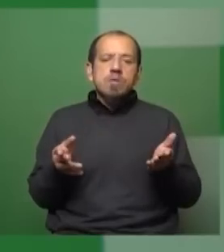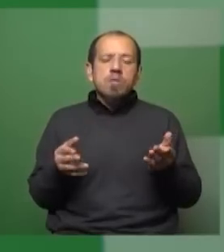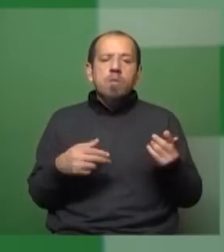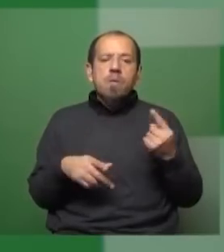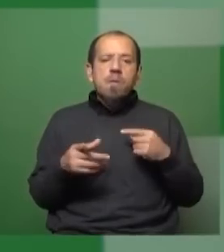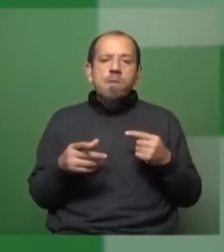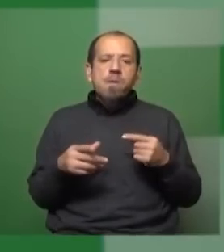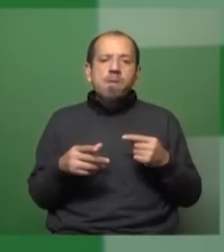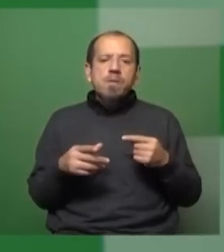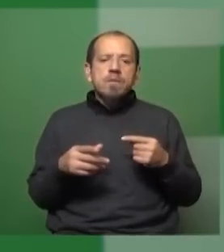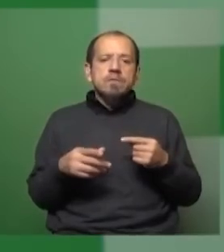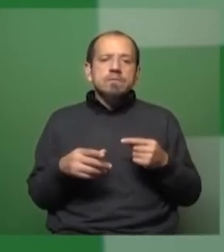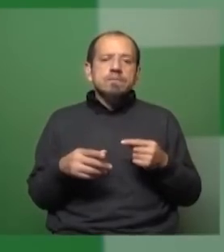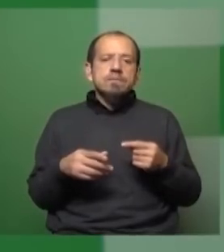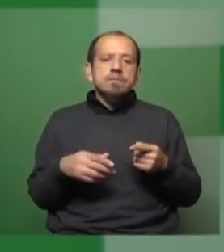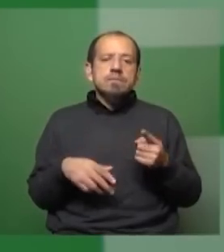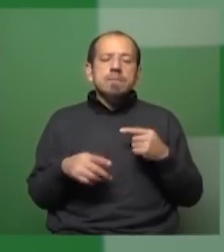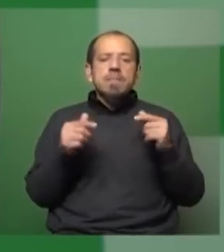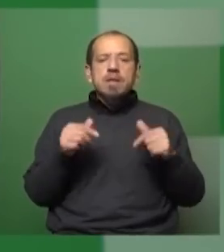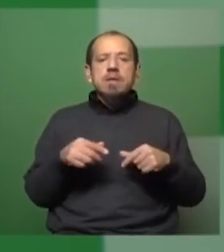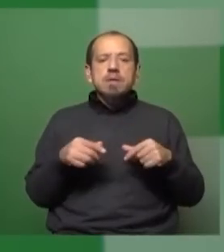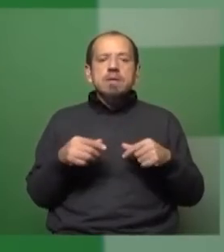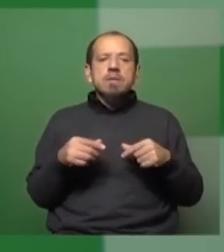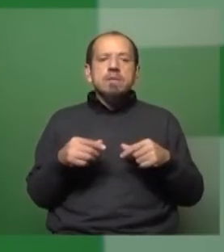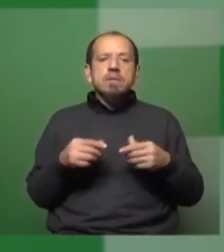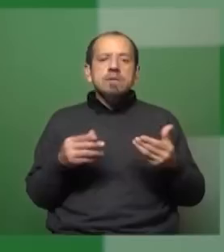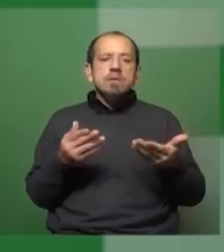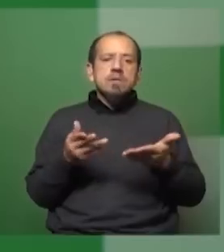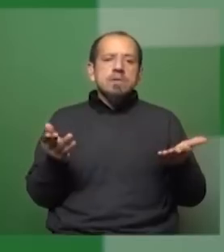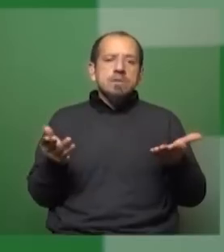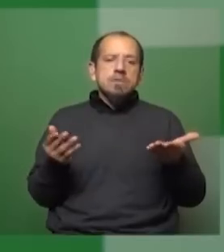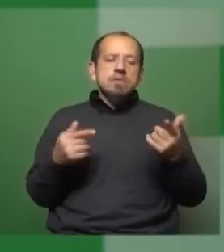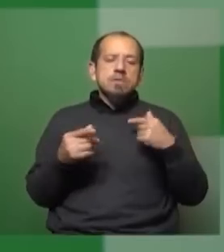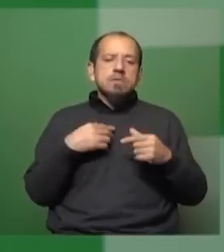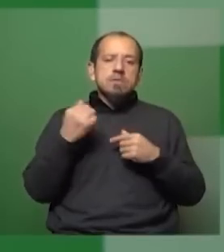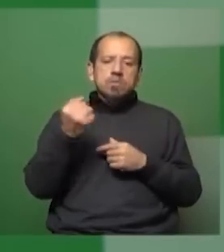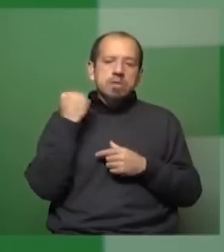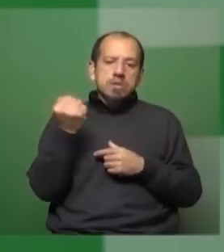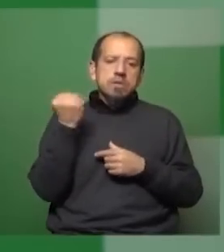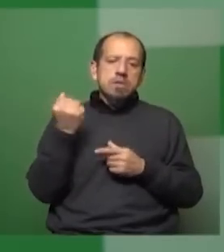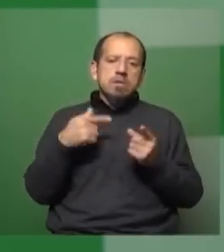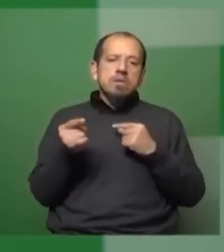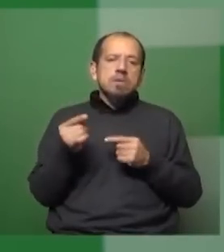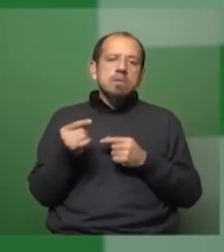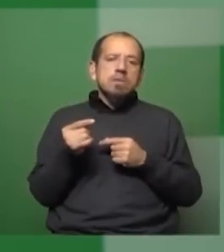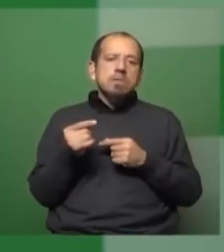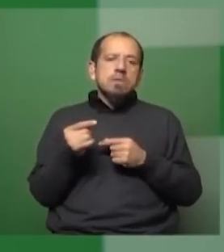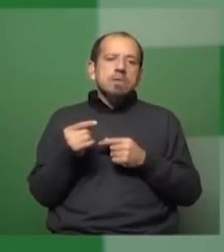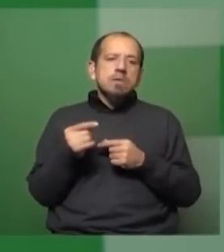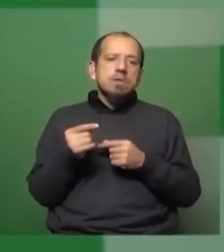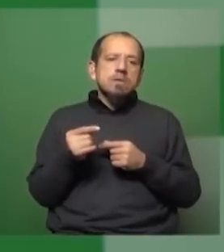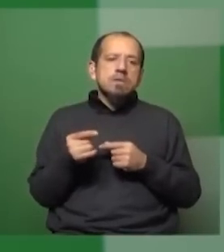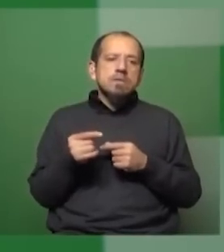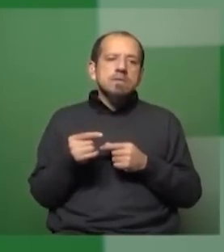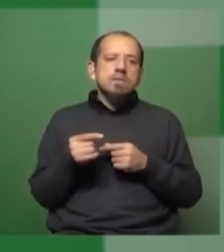además el Uruguay está quedando aislado y creo que todo esto va a llevar a tener consecuencias importantes o puede tener consecuencias en el plano regional